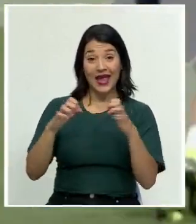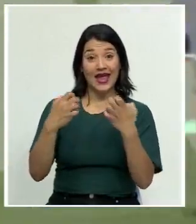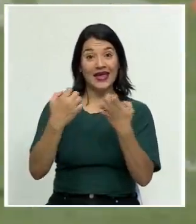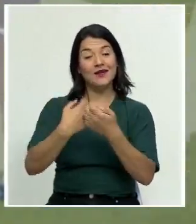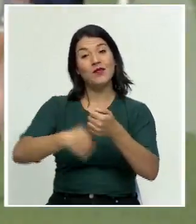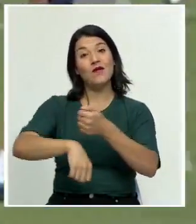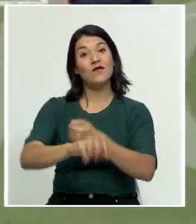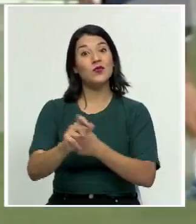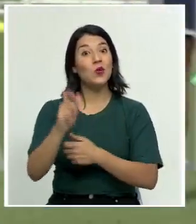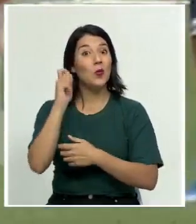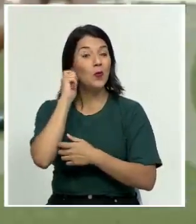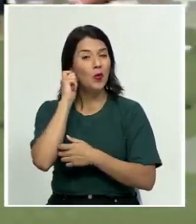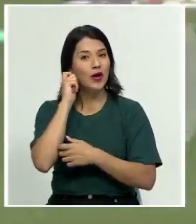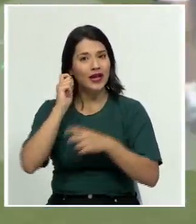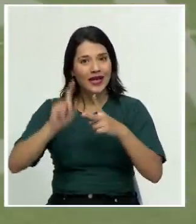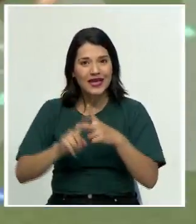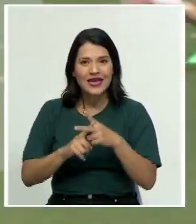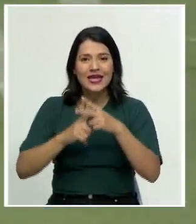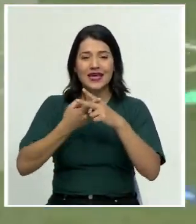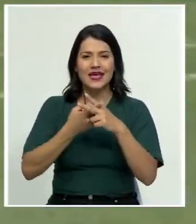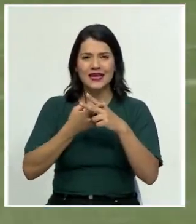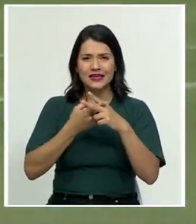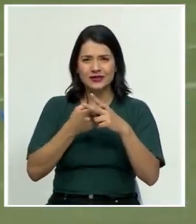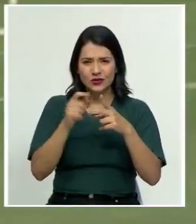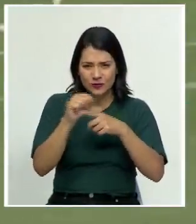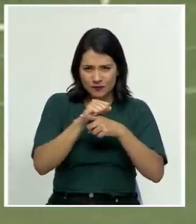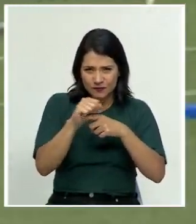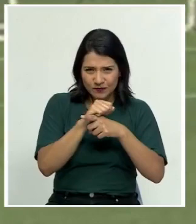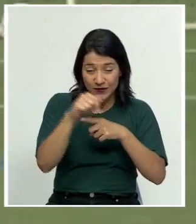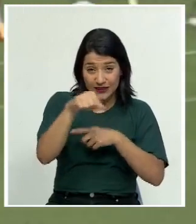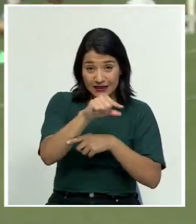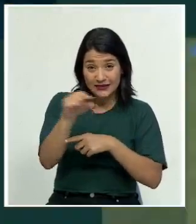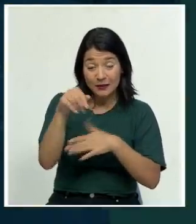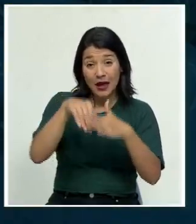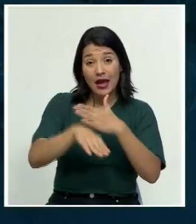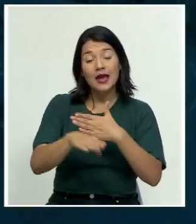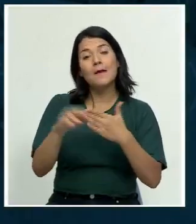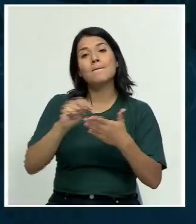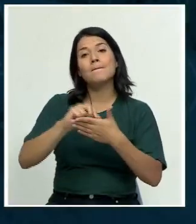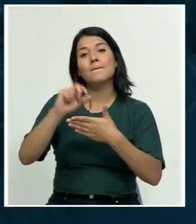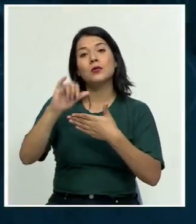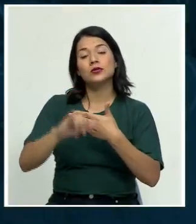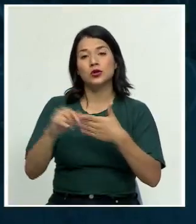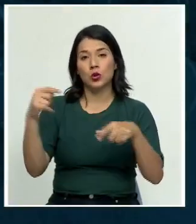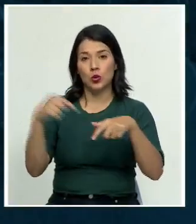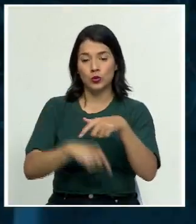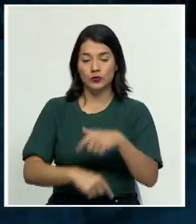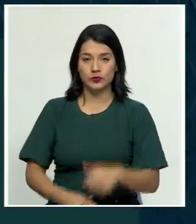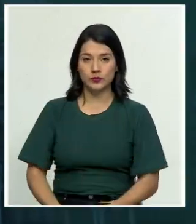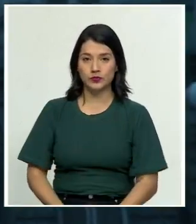femenina inició concentración cerrada esta semana en el Proyecto Gol.